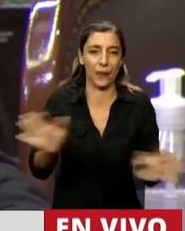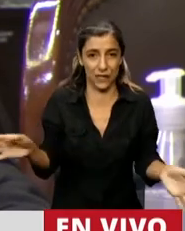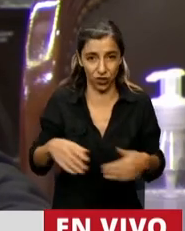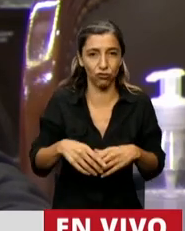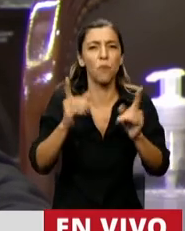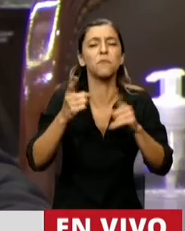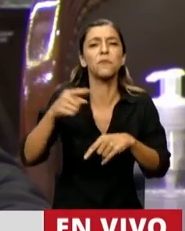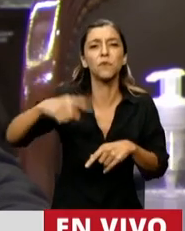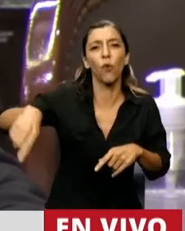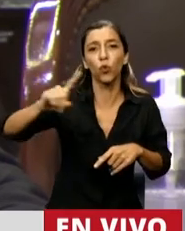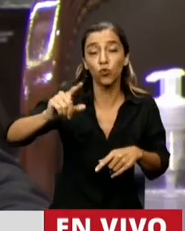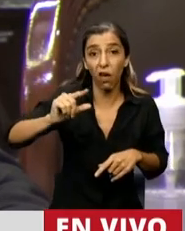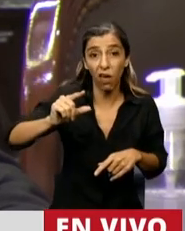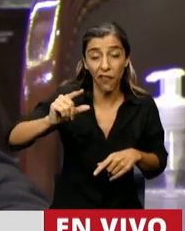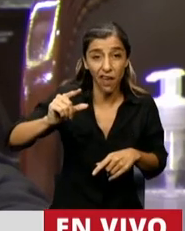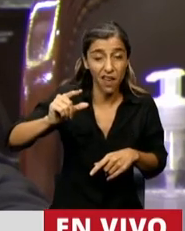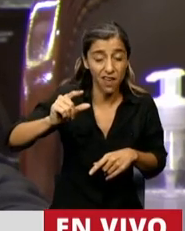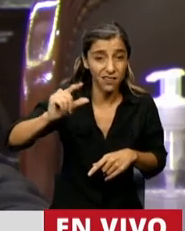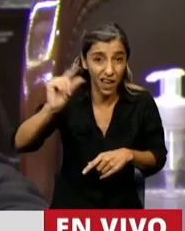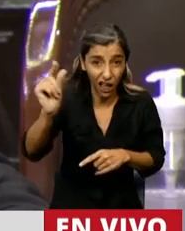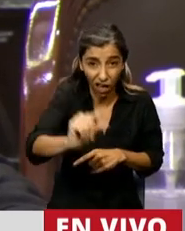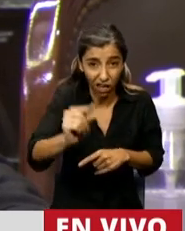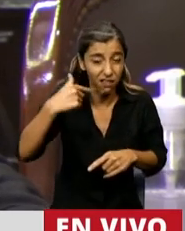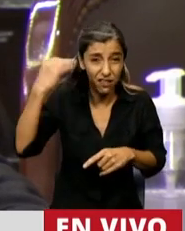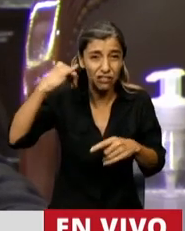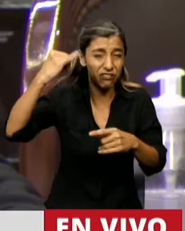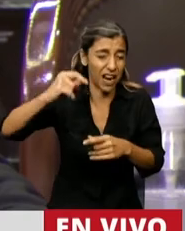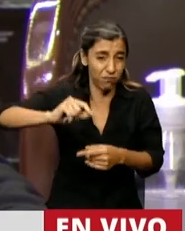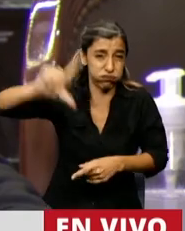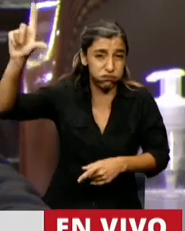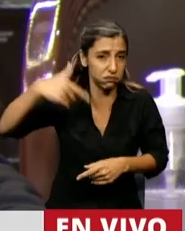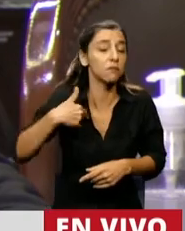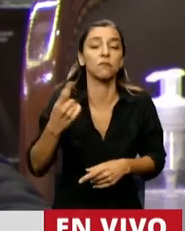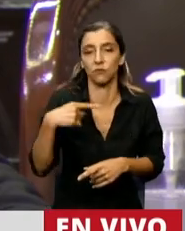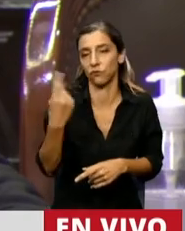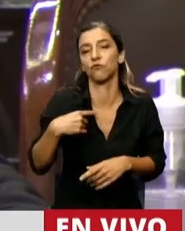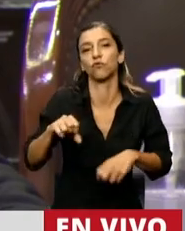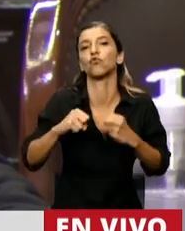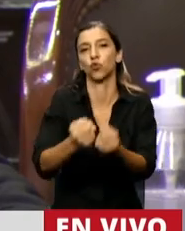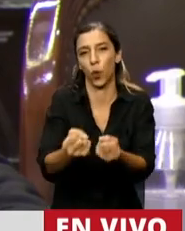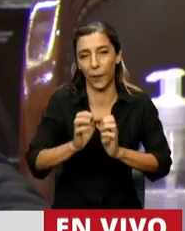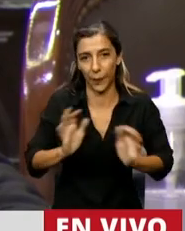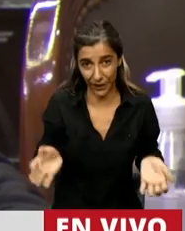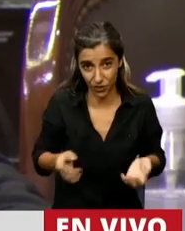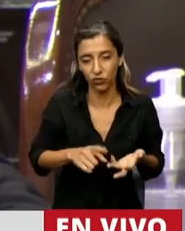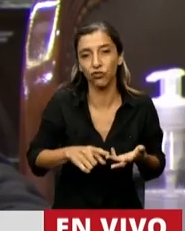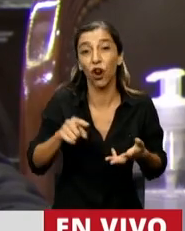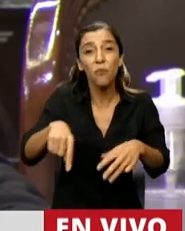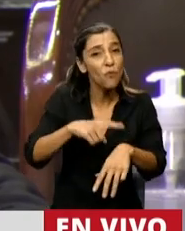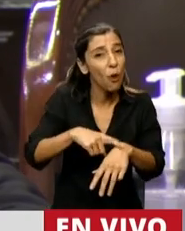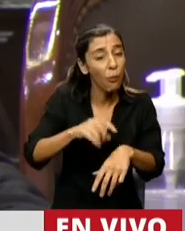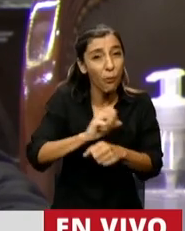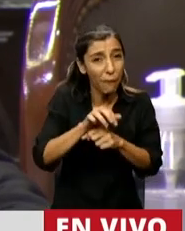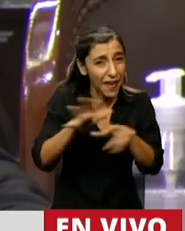esa suspensión de esos pagos la hicimos en este gobierno, en el marco de la pandemia. Y además